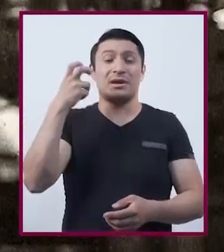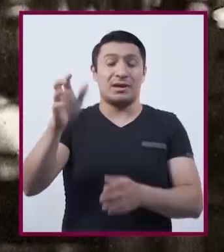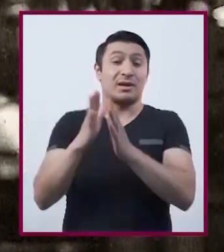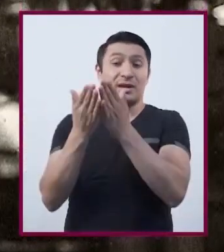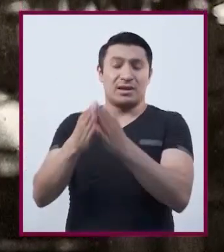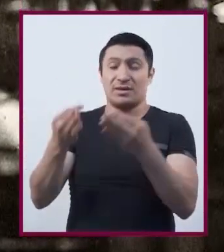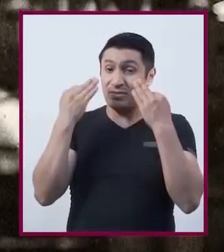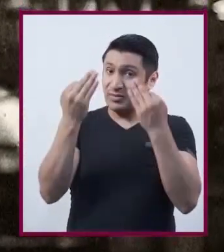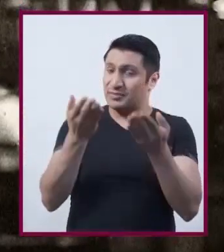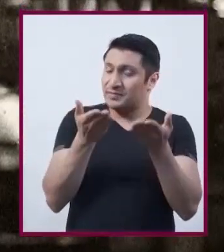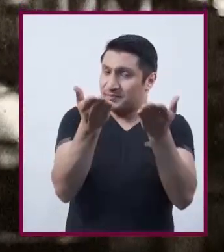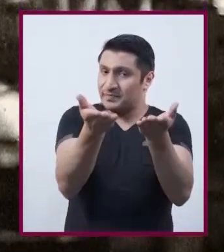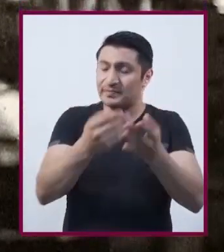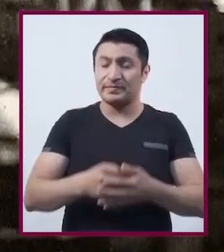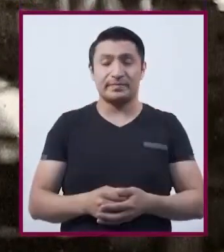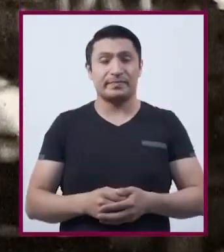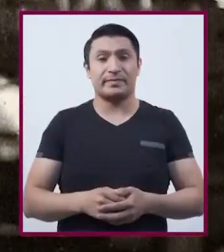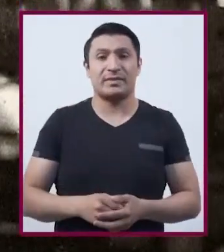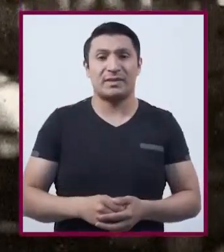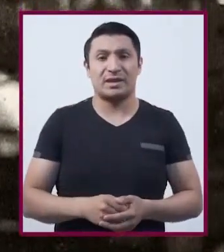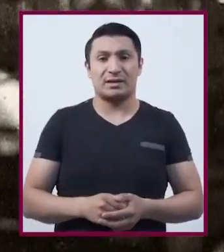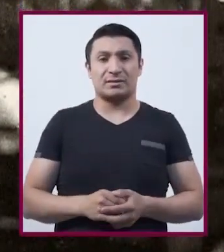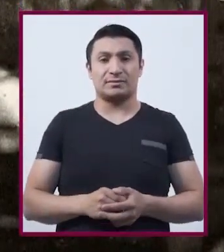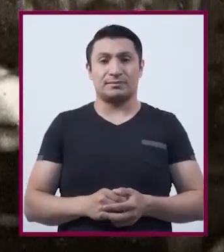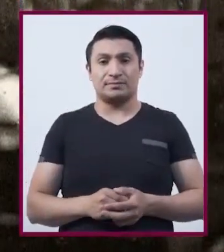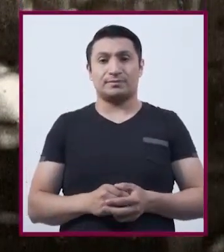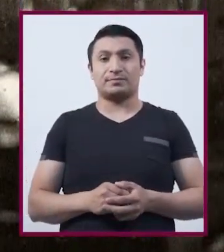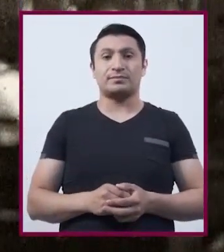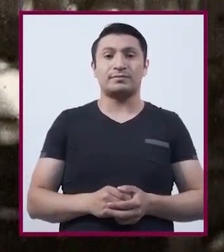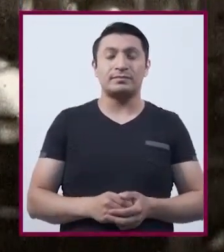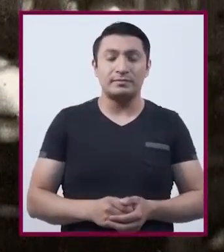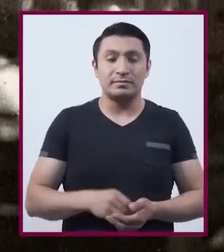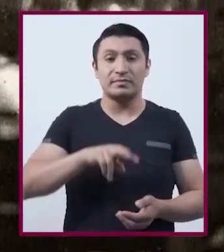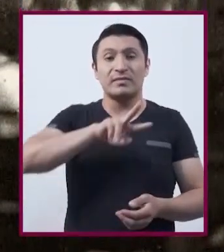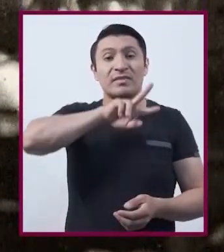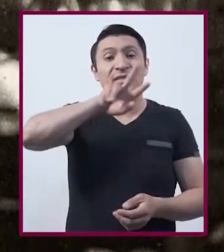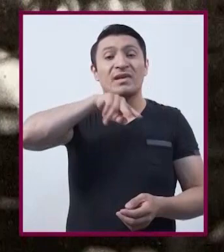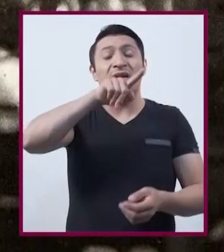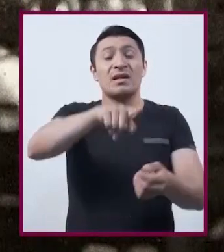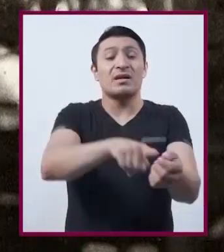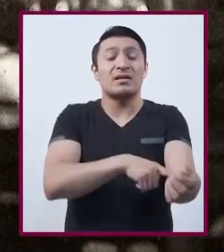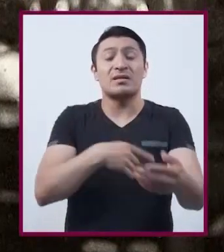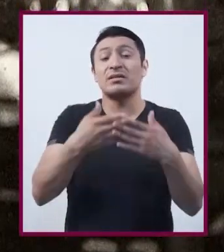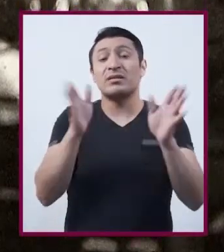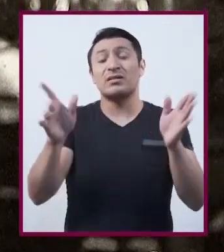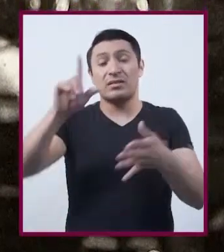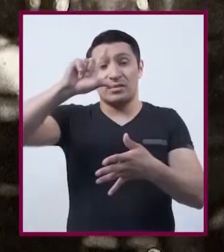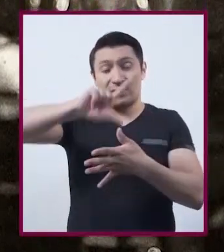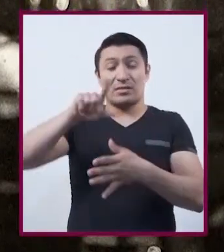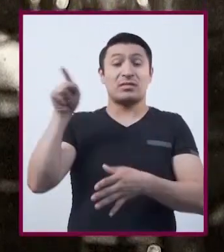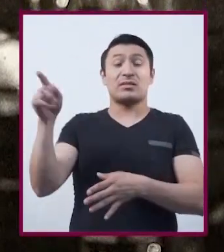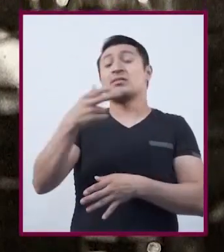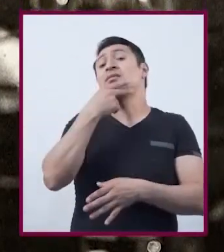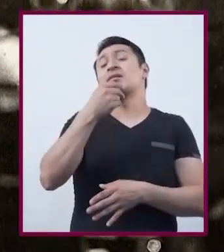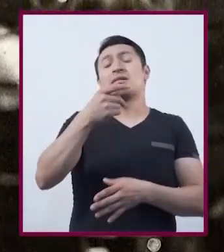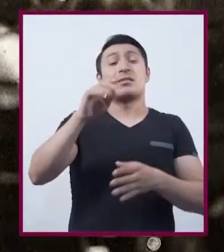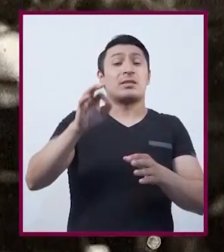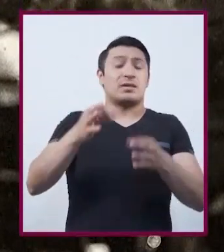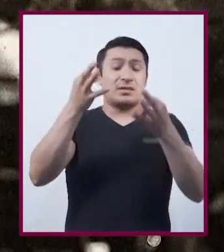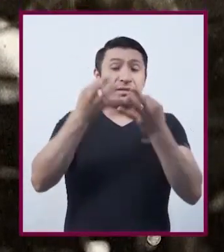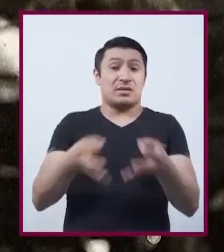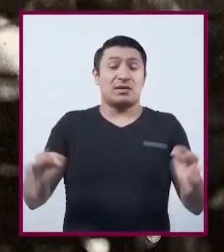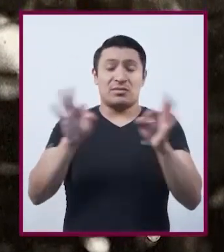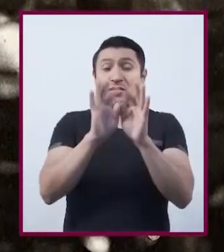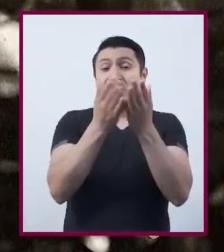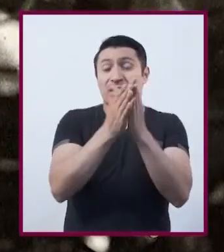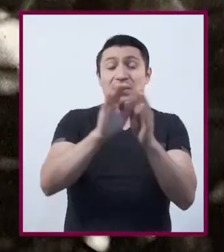En Las venas abiertas de América Latina, de Eduardo Galeano, ¿una obra literaria o más bien un libro de historia?